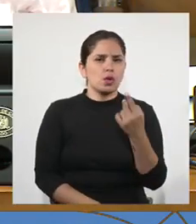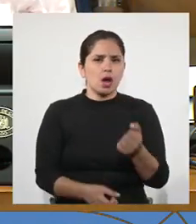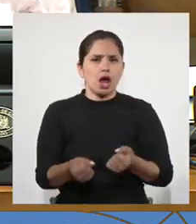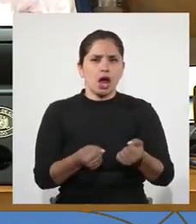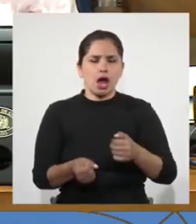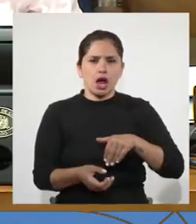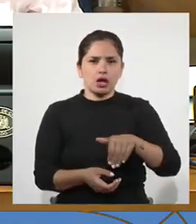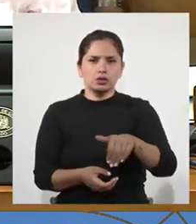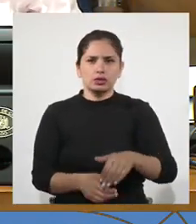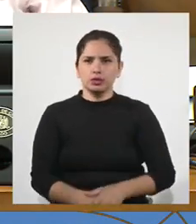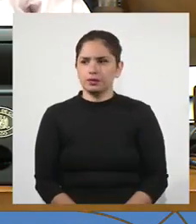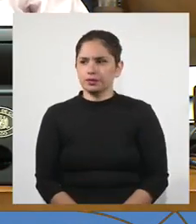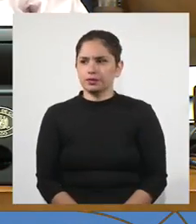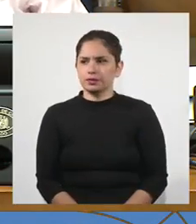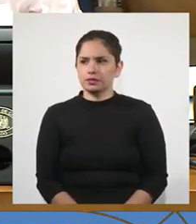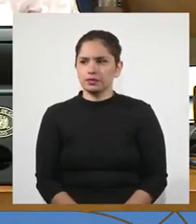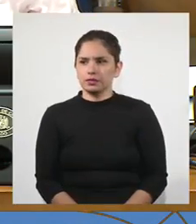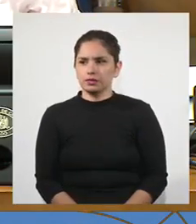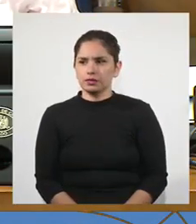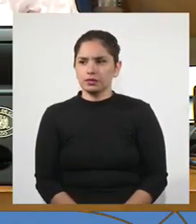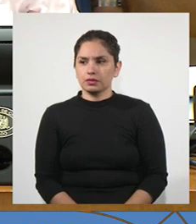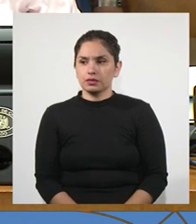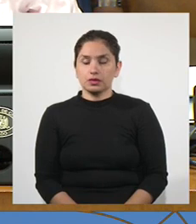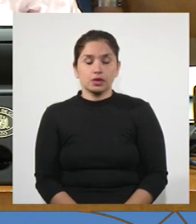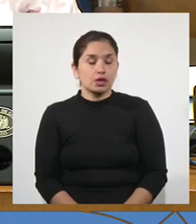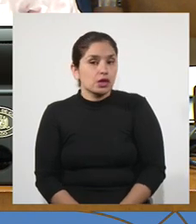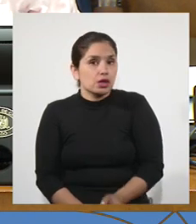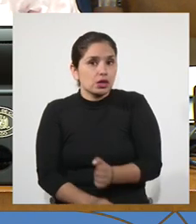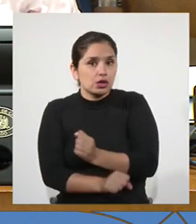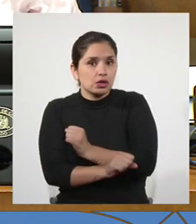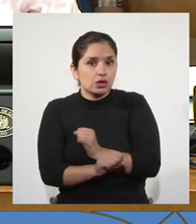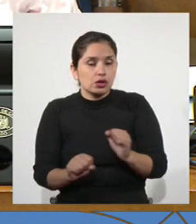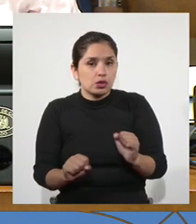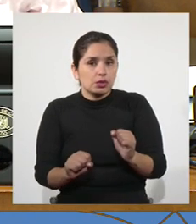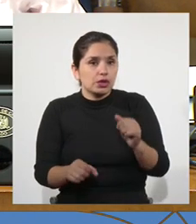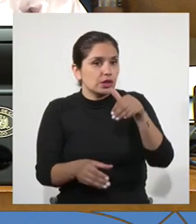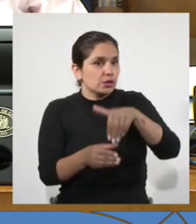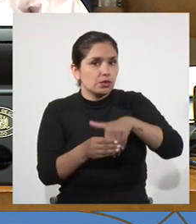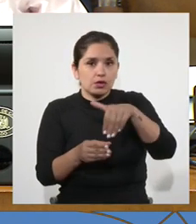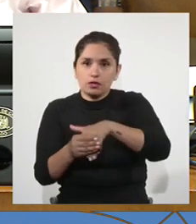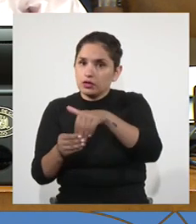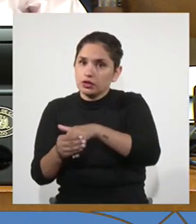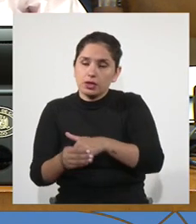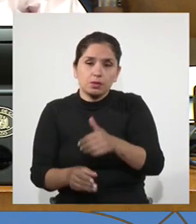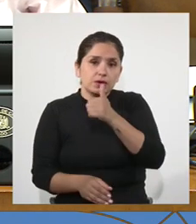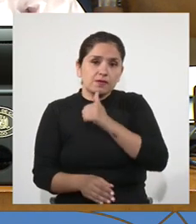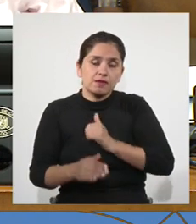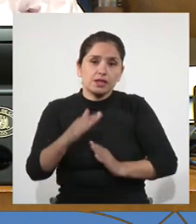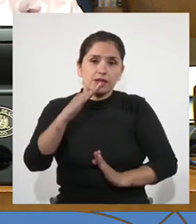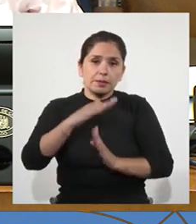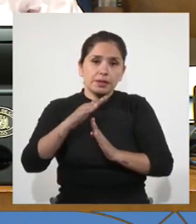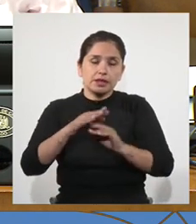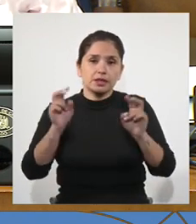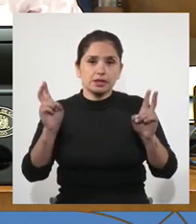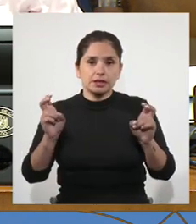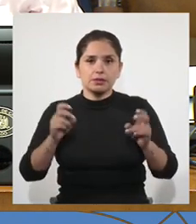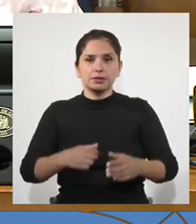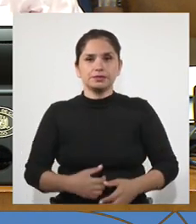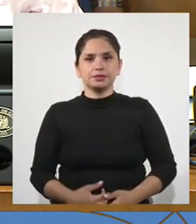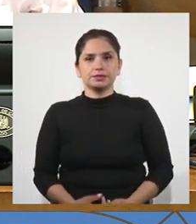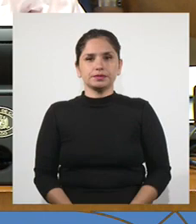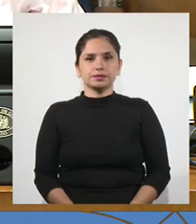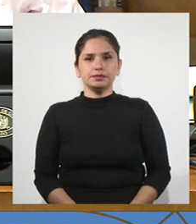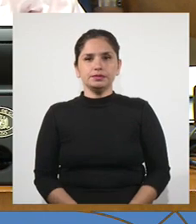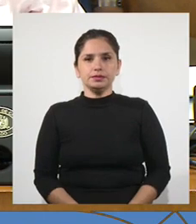partida. No podemos pedirla porque tenemos... No, ¿te pido la votación separada? No, es que no la podemos pedir porque tenemos temas pendientes acá.